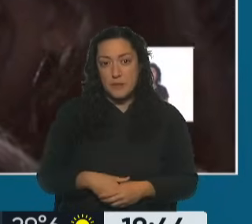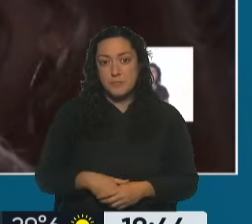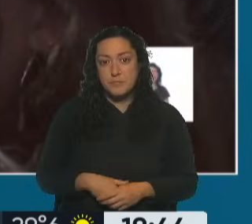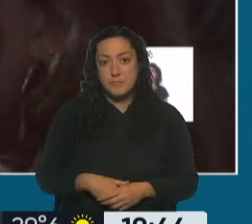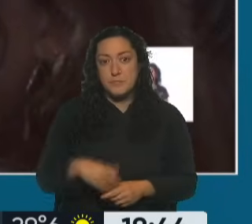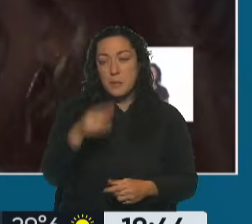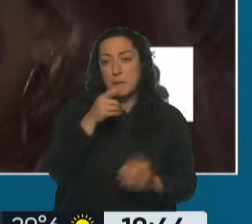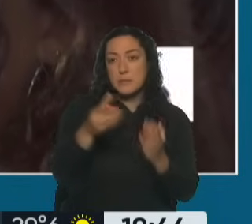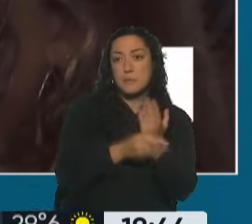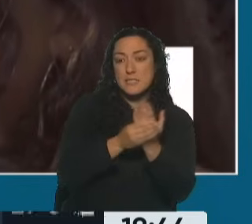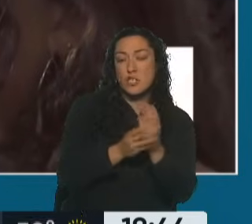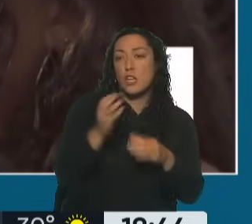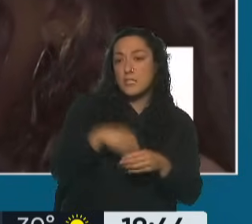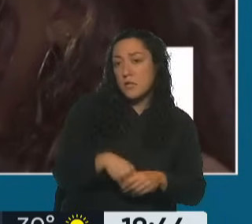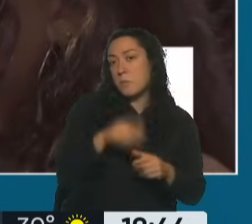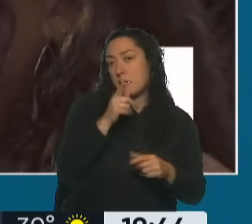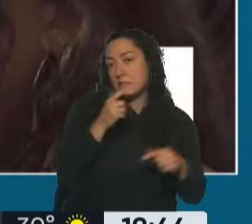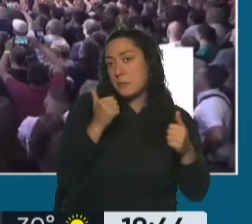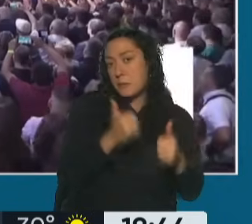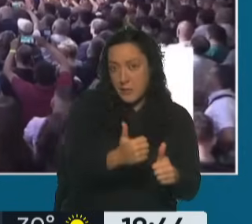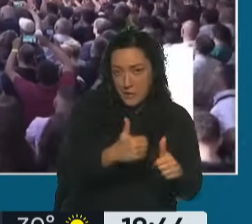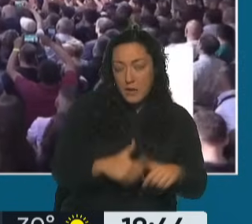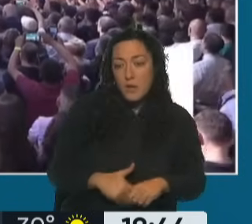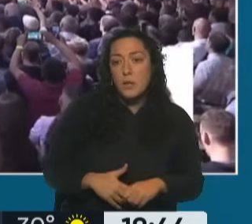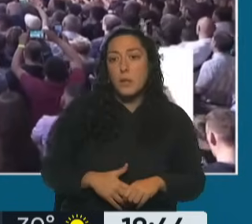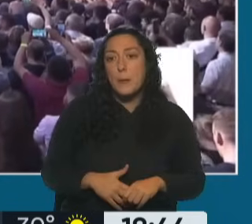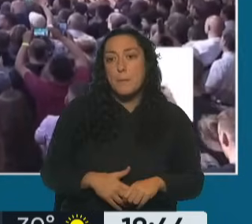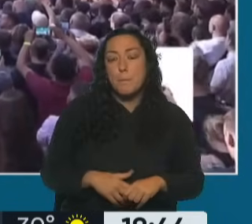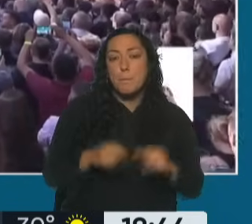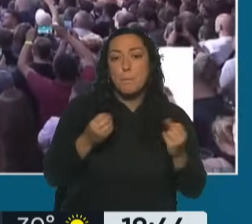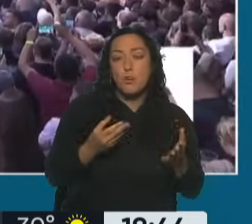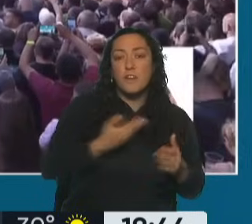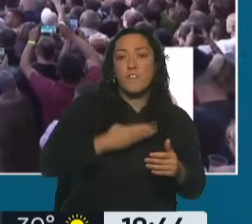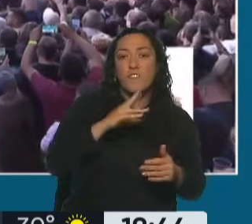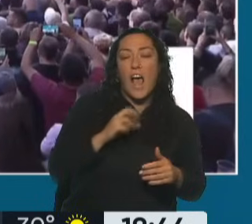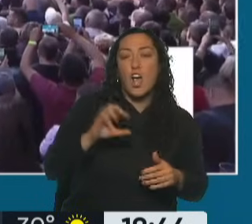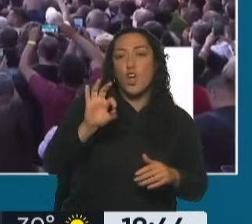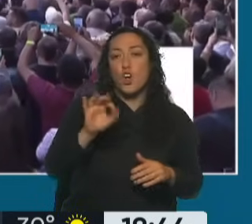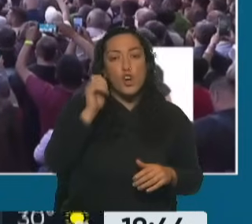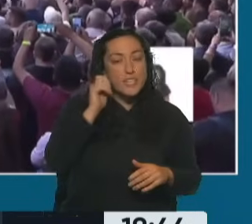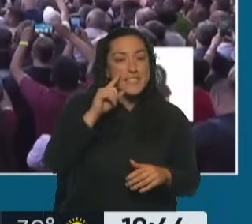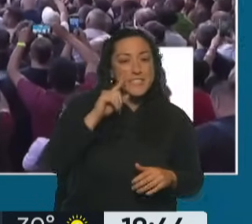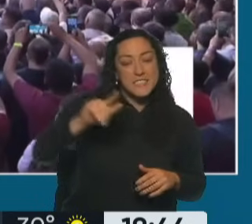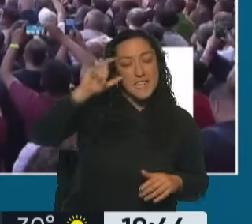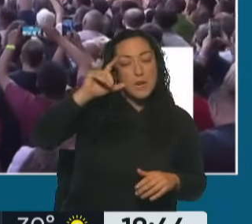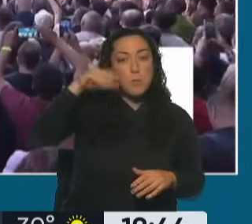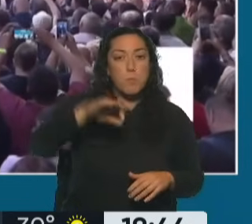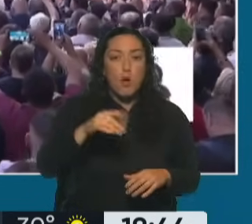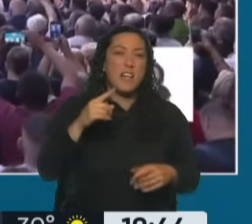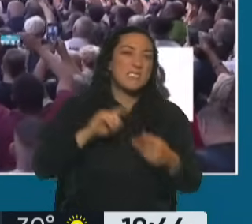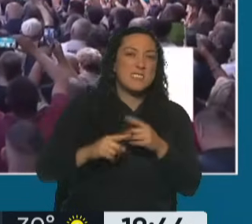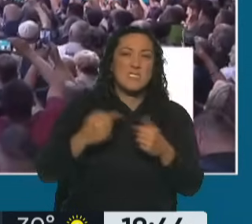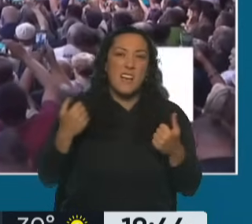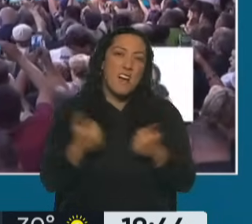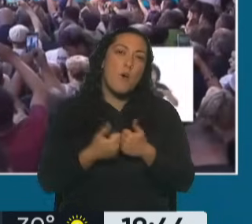del ministro del Interior va bien, porque, digamos, Guillermo Franco ha sido tradicionalmente un hombre, Un conciliador. sí,